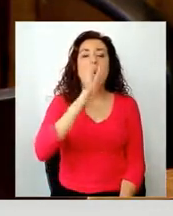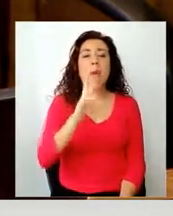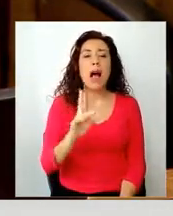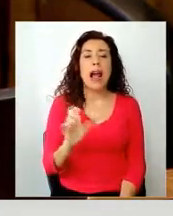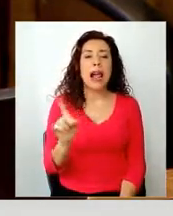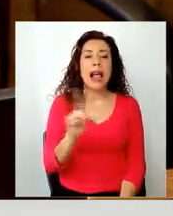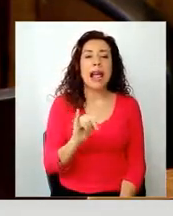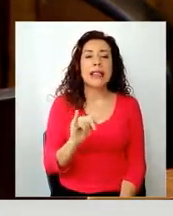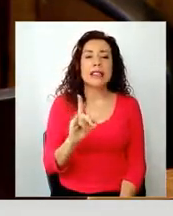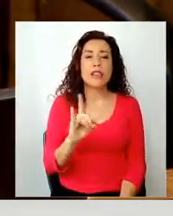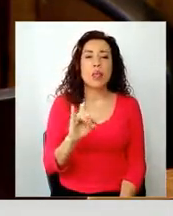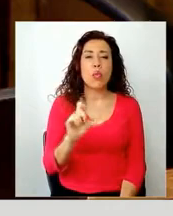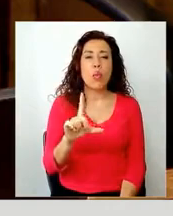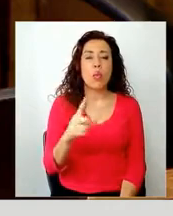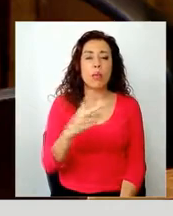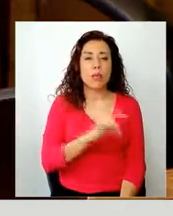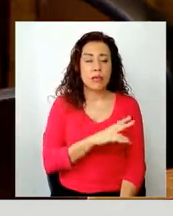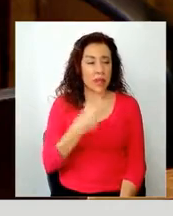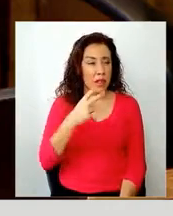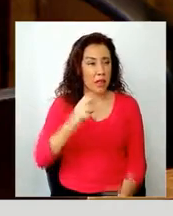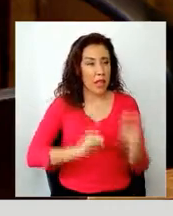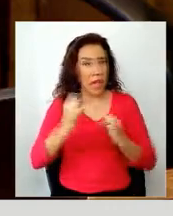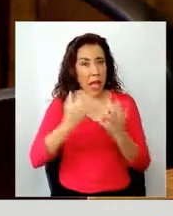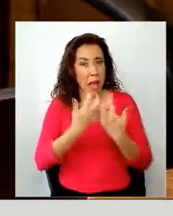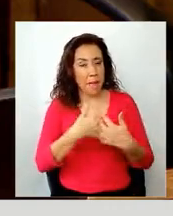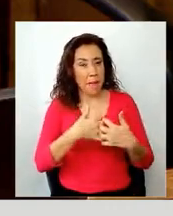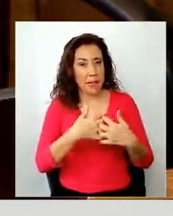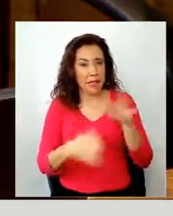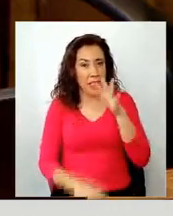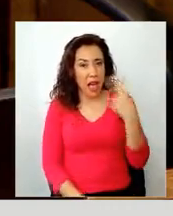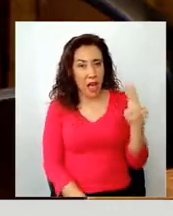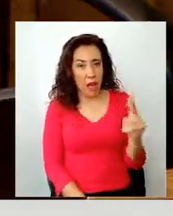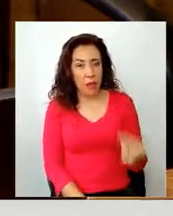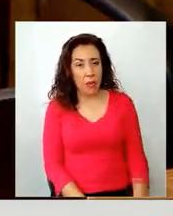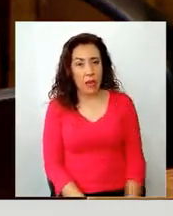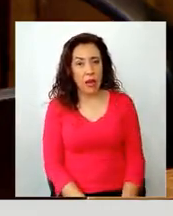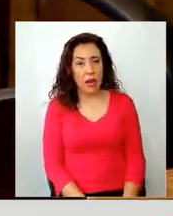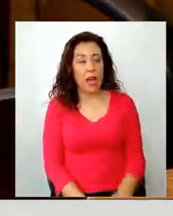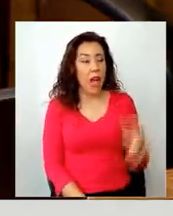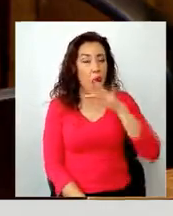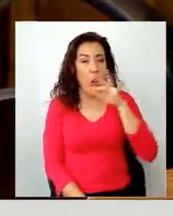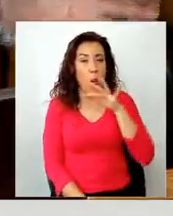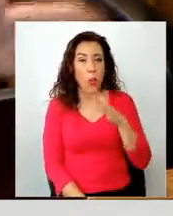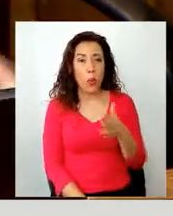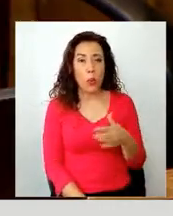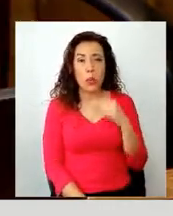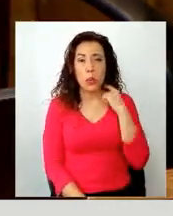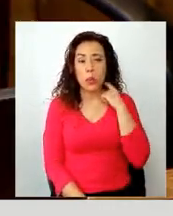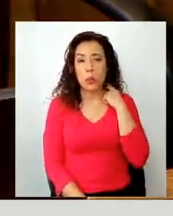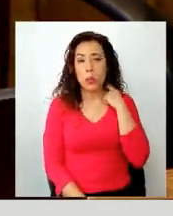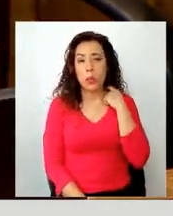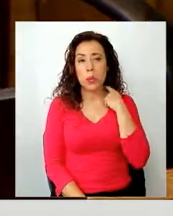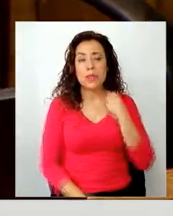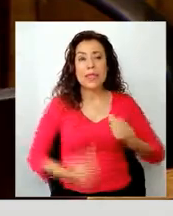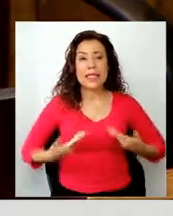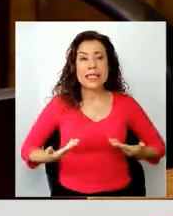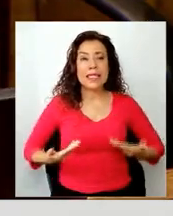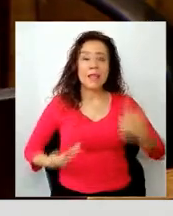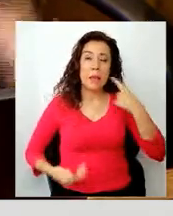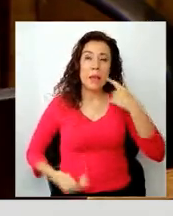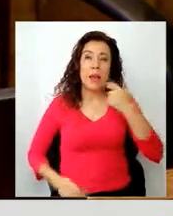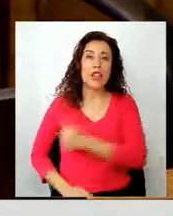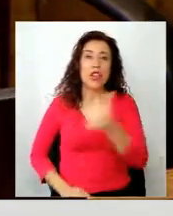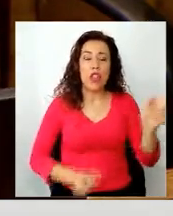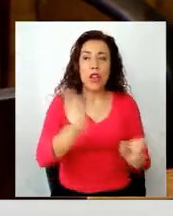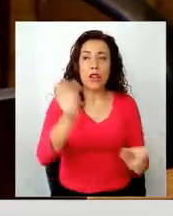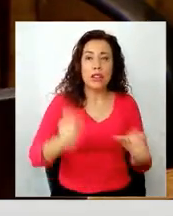son de la empresa sanitaria que las que las ocupa y que sirve a todos los habitantes Una